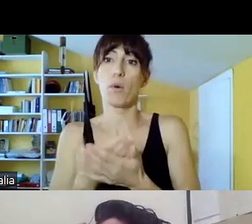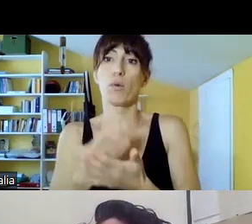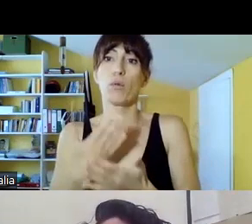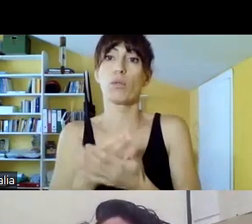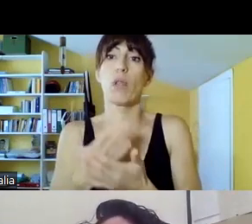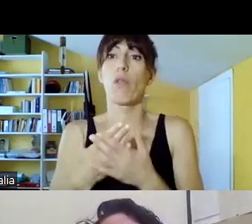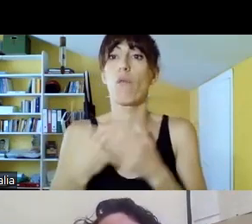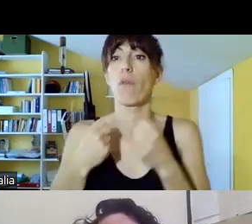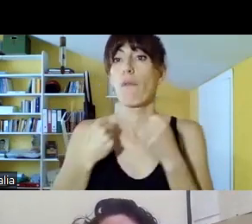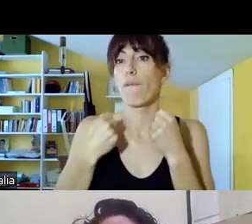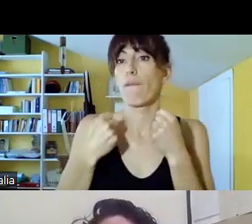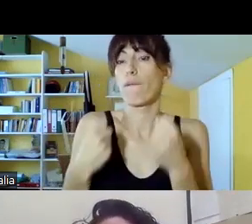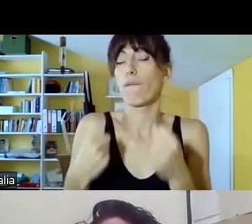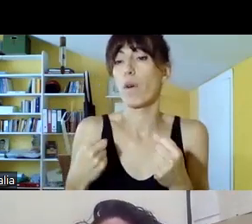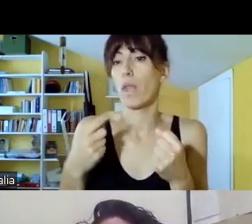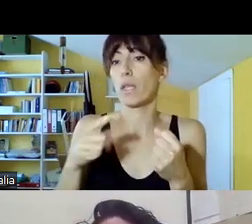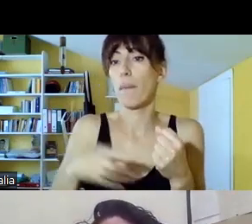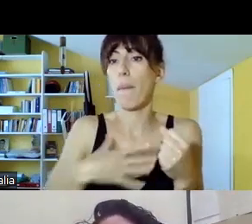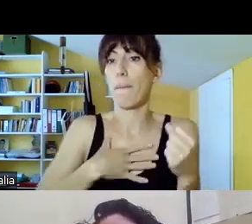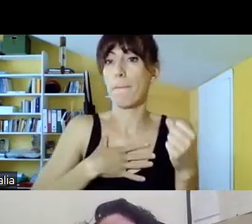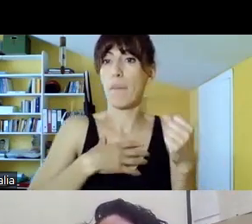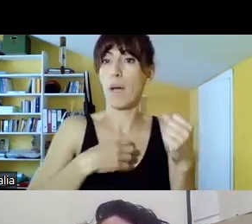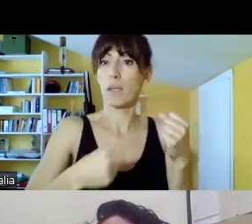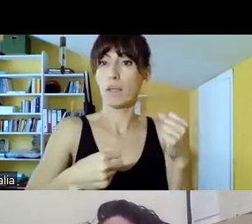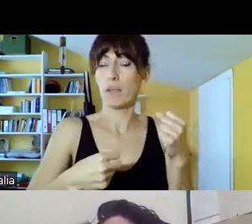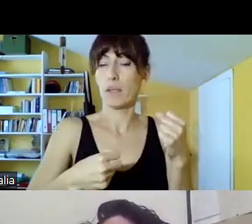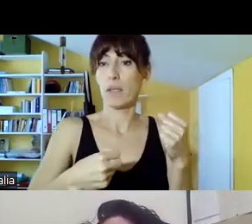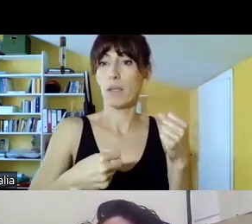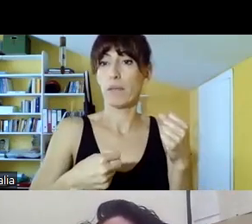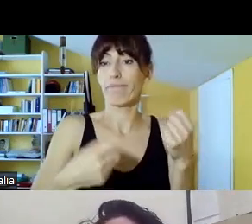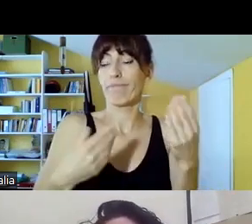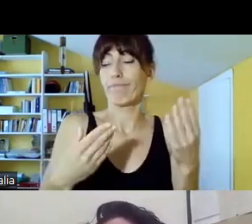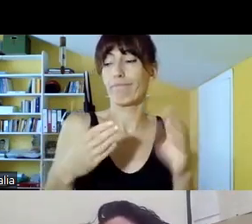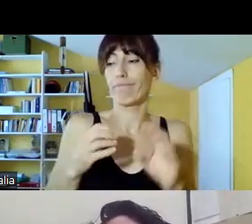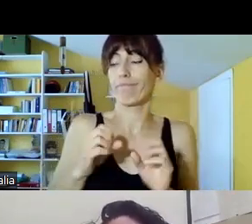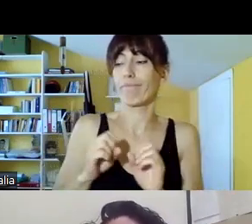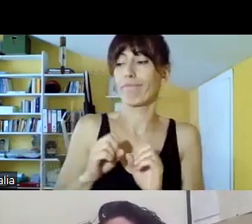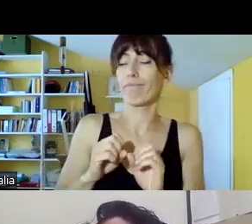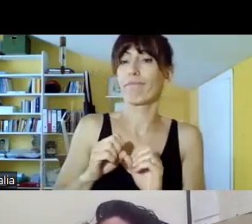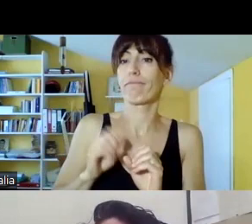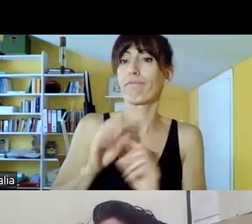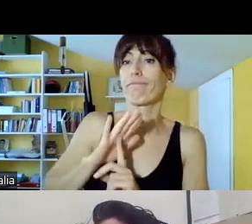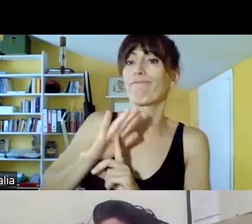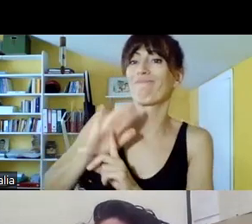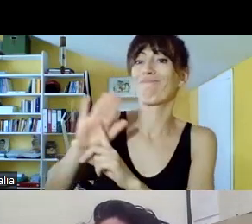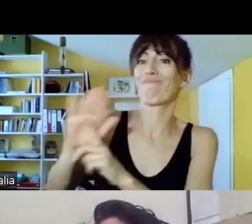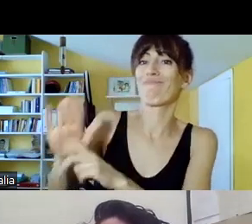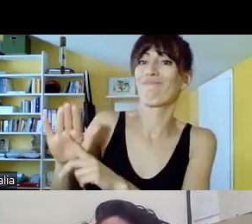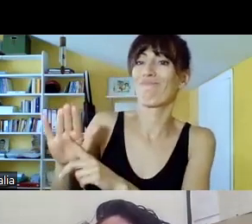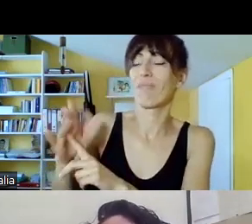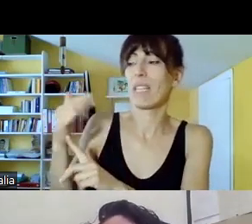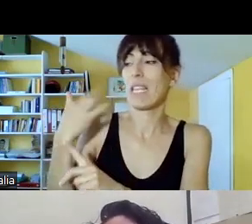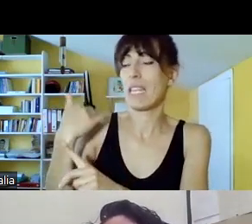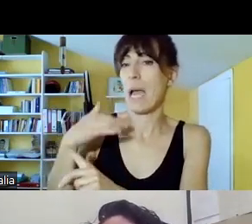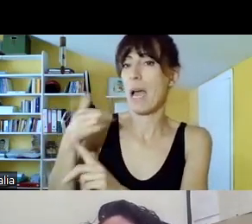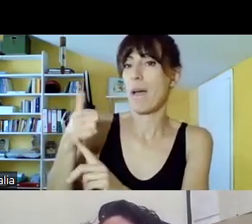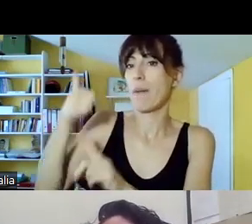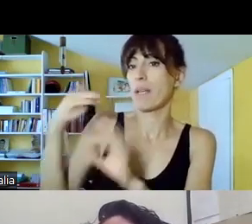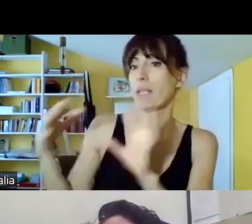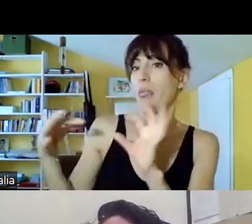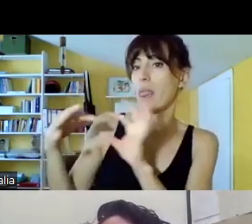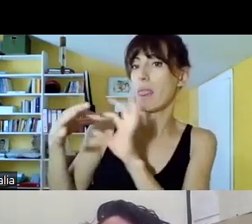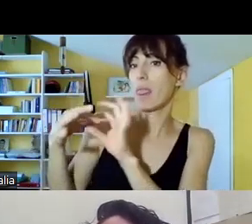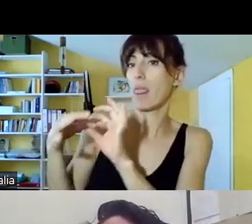la fuerza y la valentía, a la vez que rechaza todos aquellos estereotipos más unidos